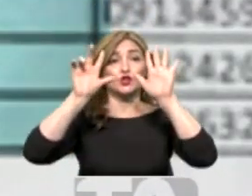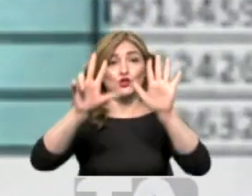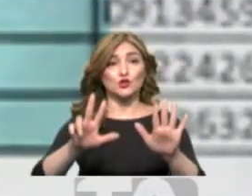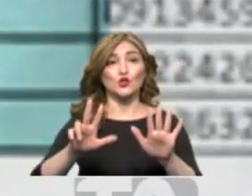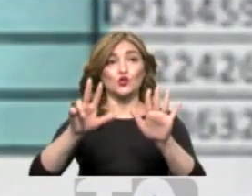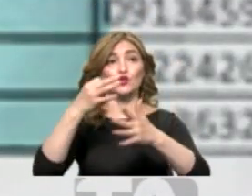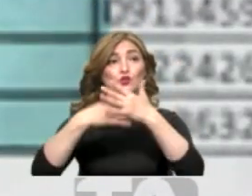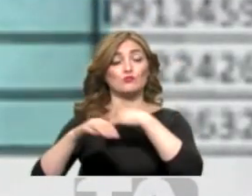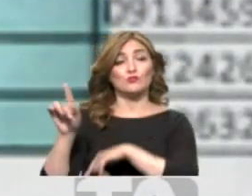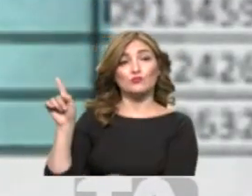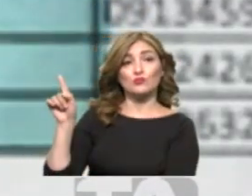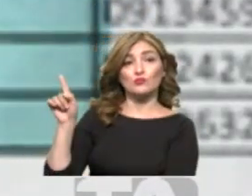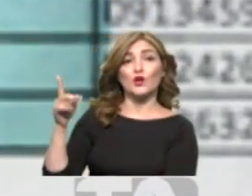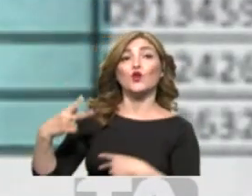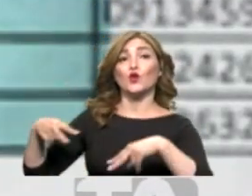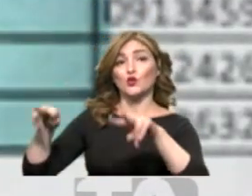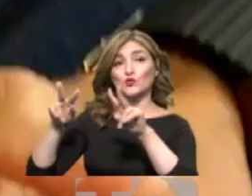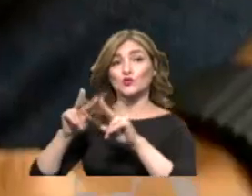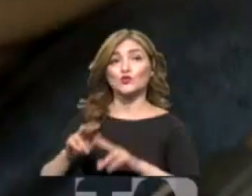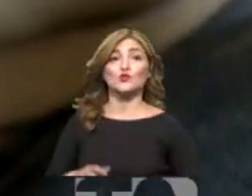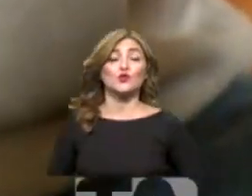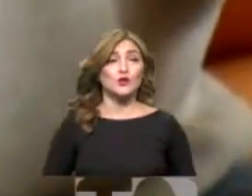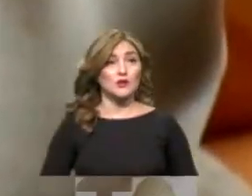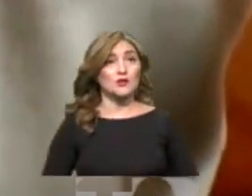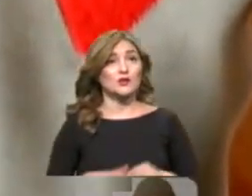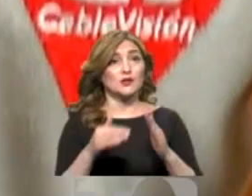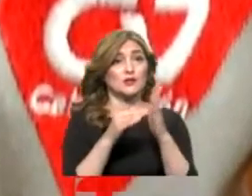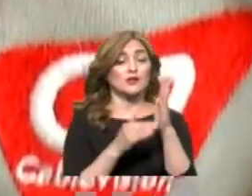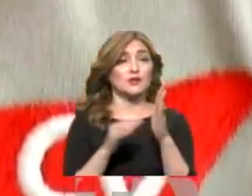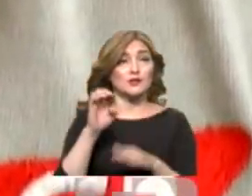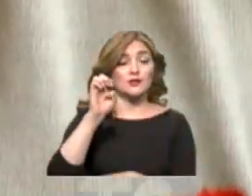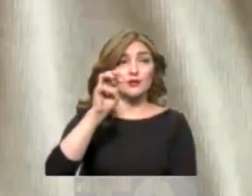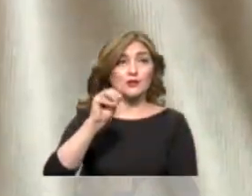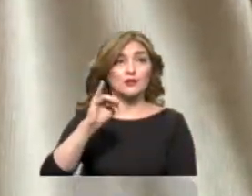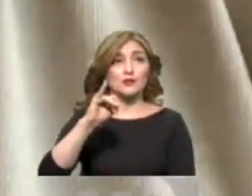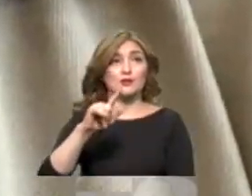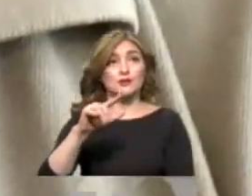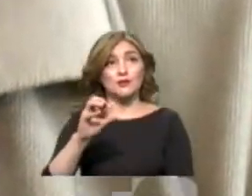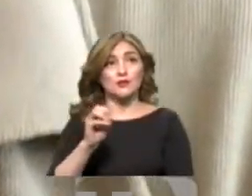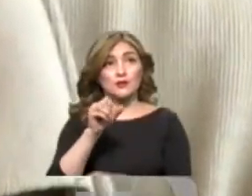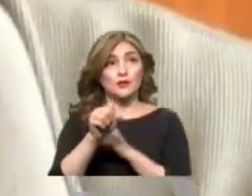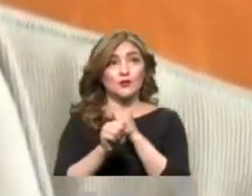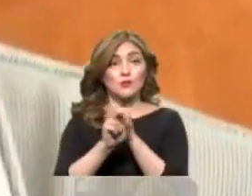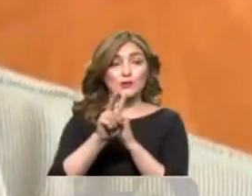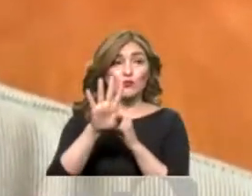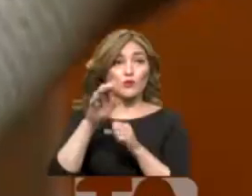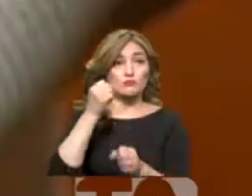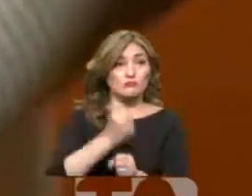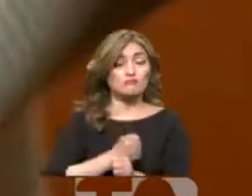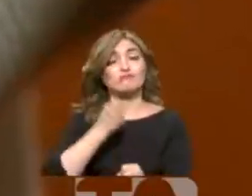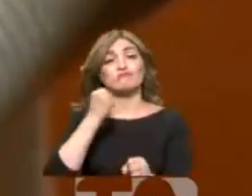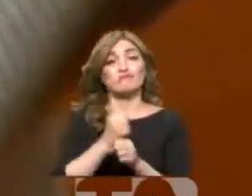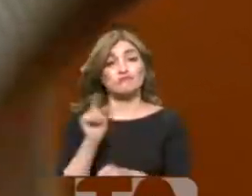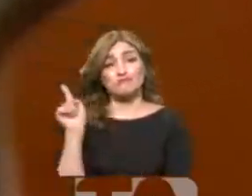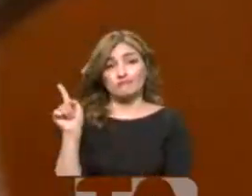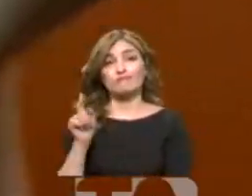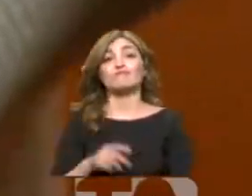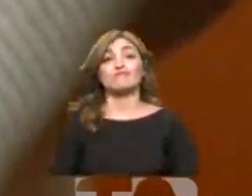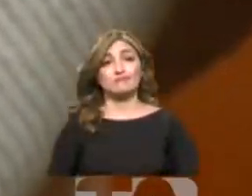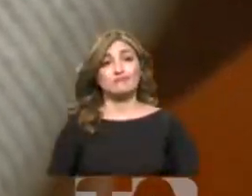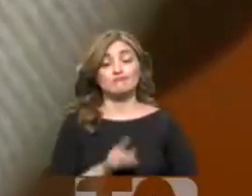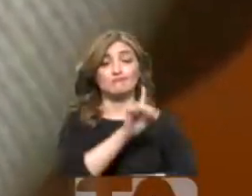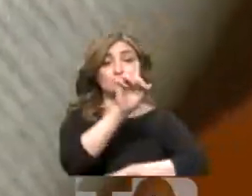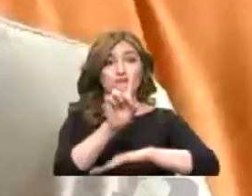suman 206 mil dólares. En esa lista está Emilio Avendaño, quien durante 24 años trabajó en esa estación televisiva